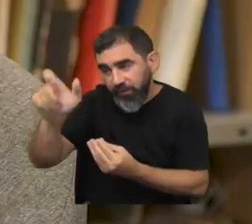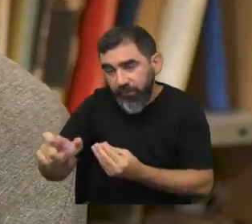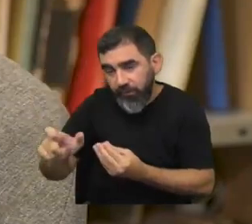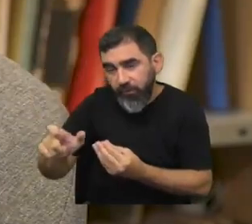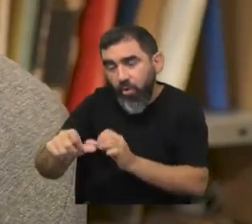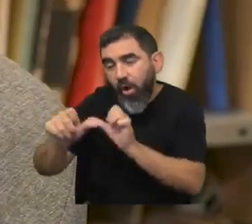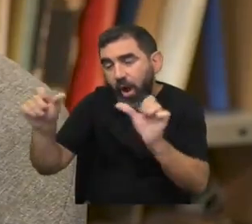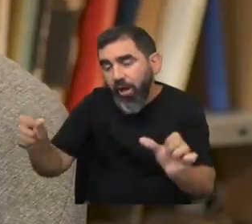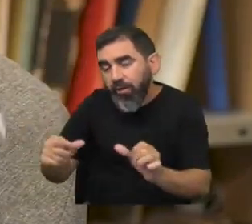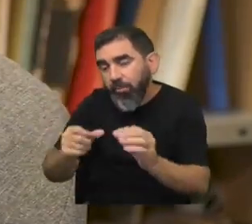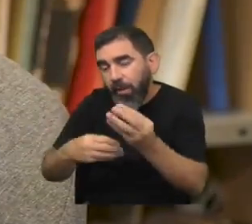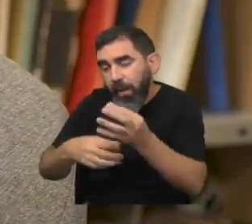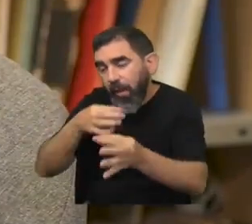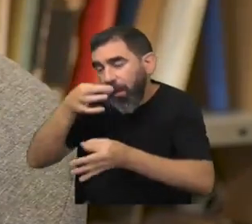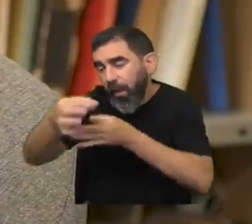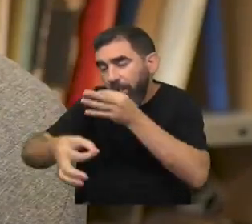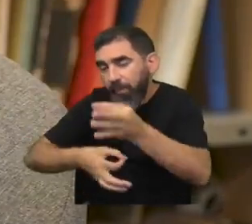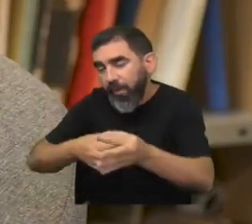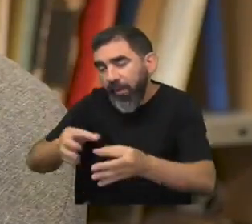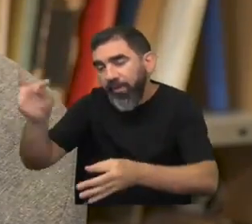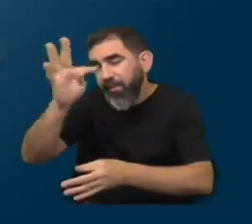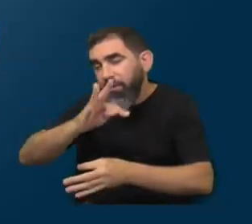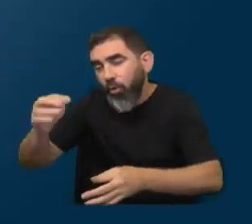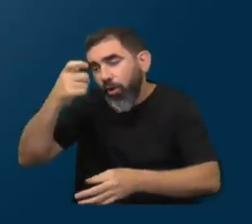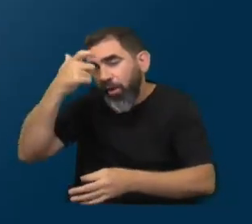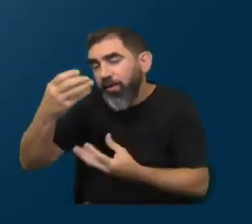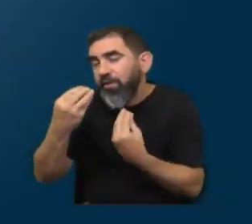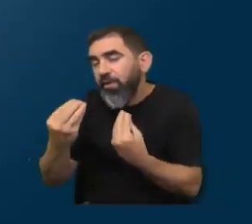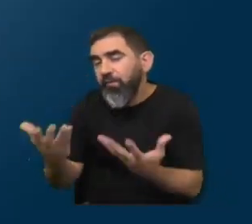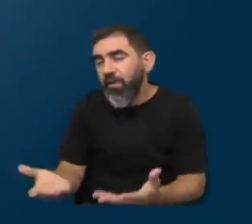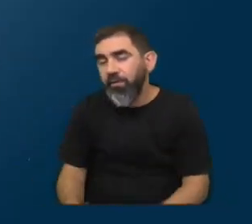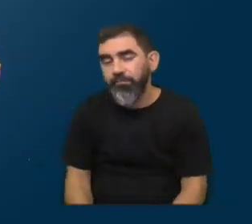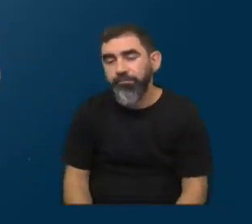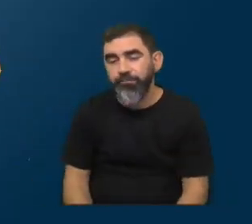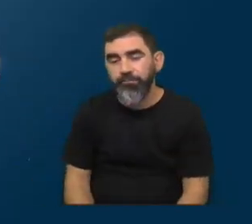proceder para justificar lógicamente una teoría científica?